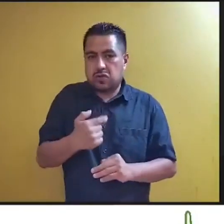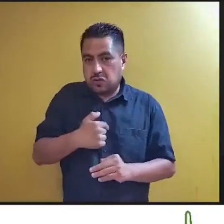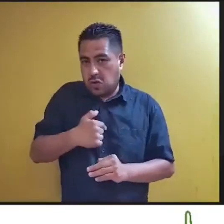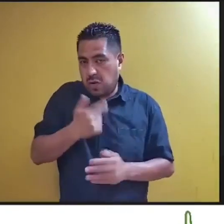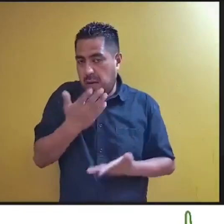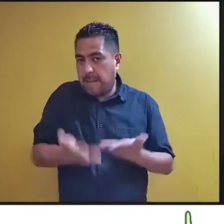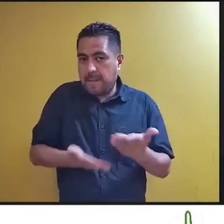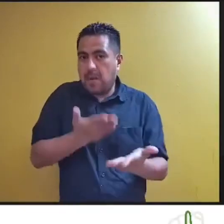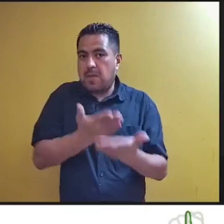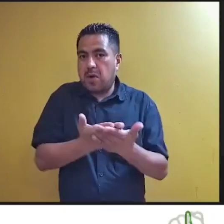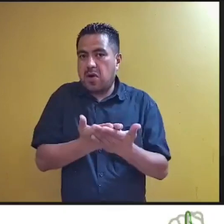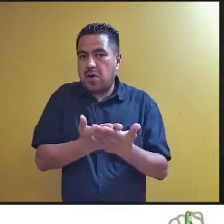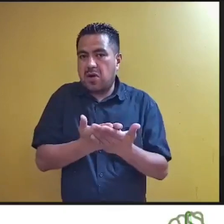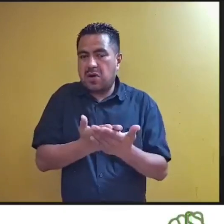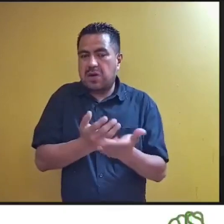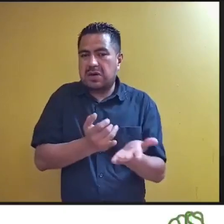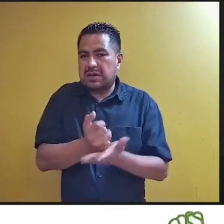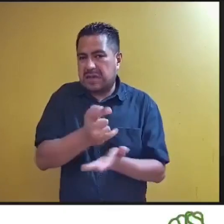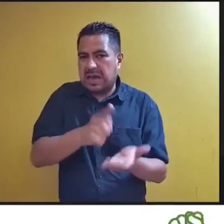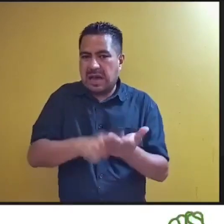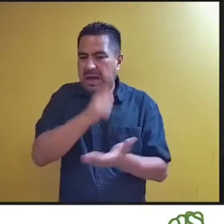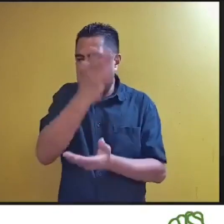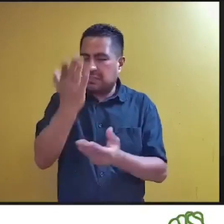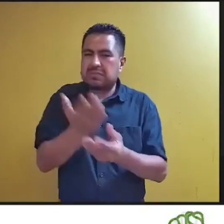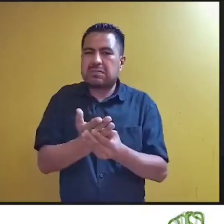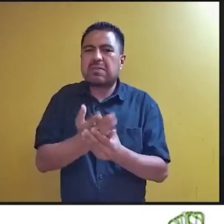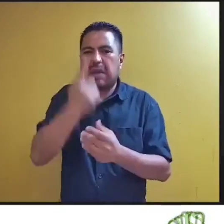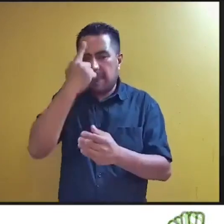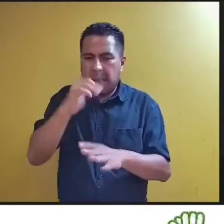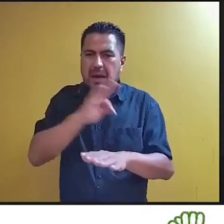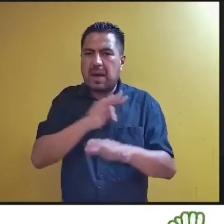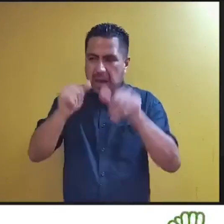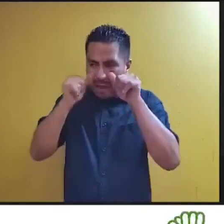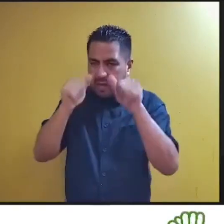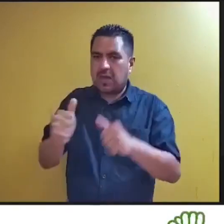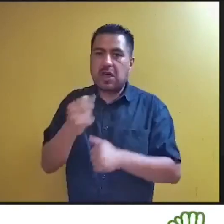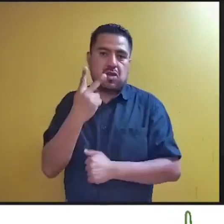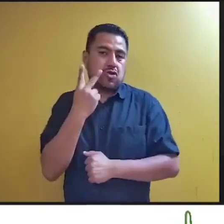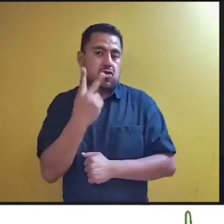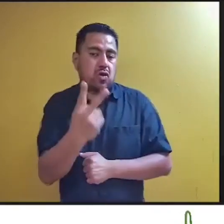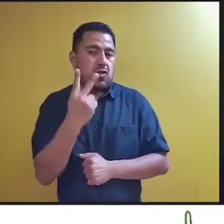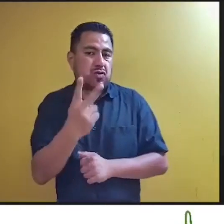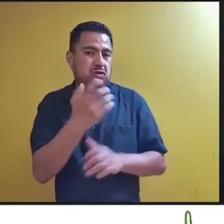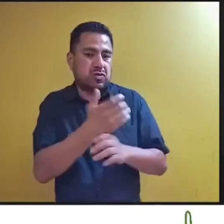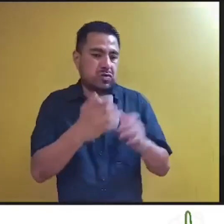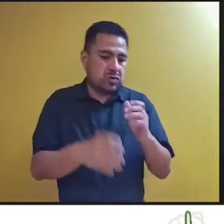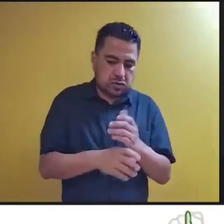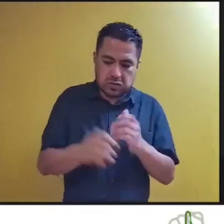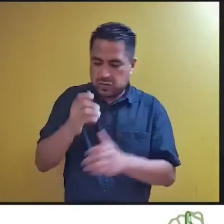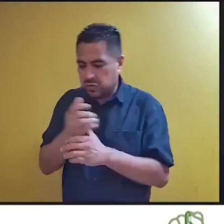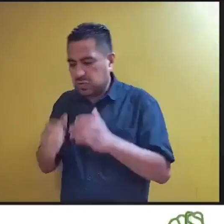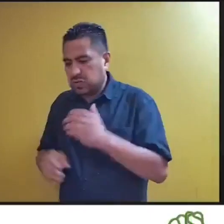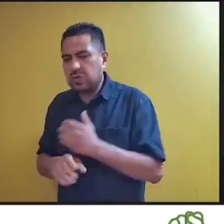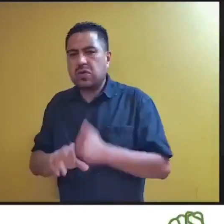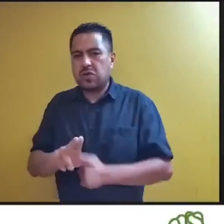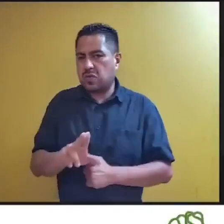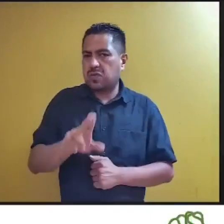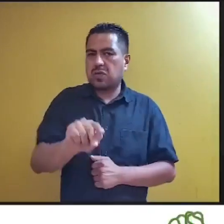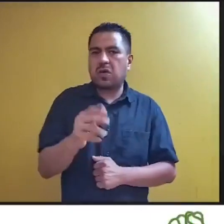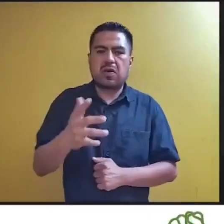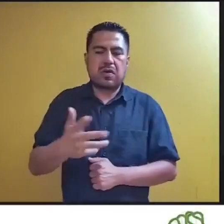propongo una escisión del expediente para atender los dos casos y no